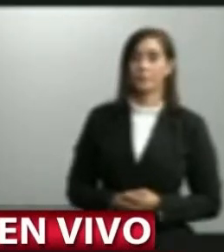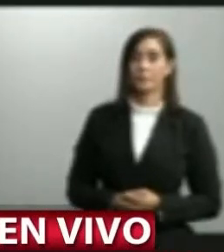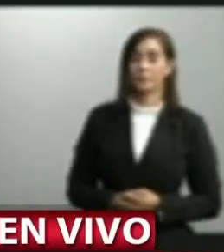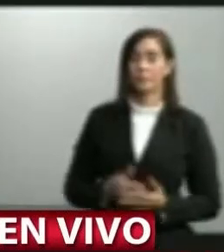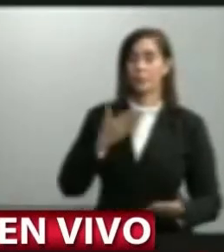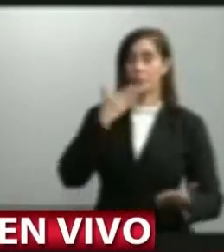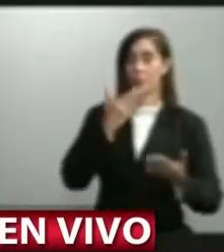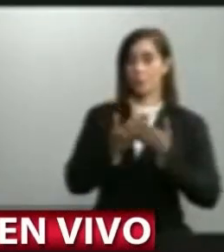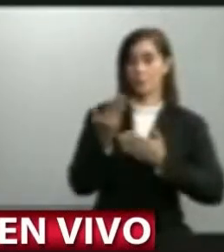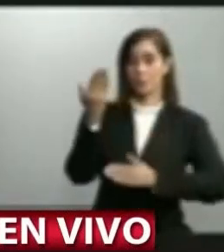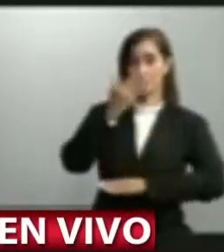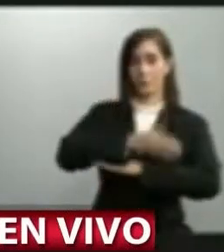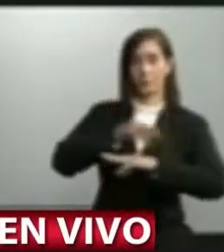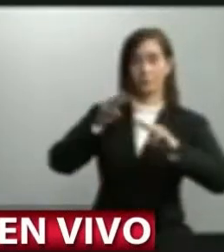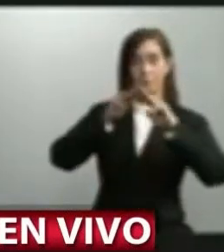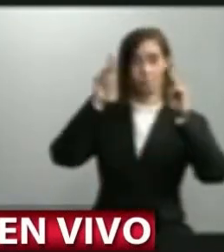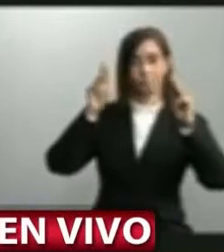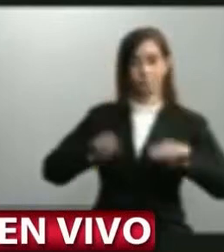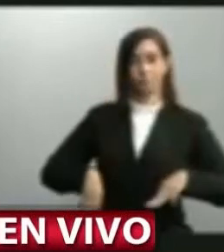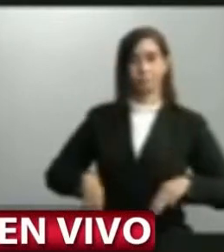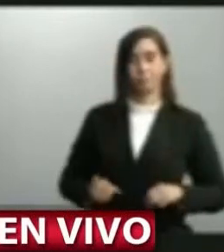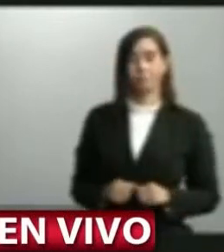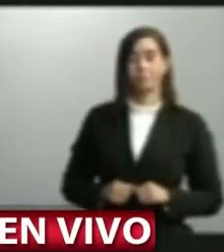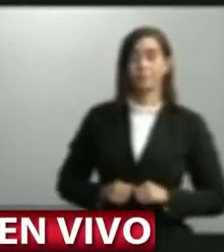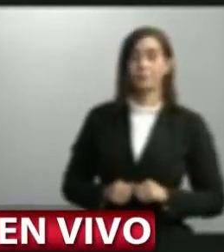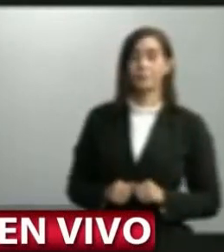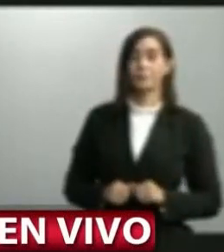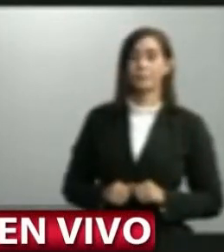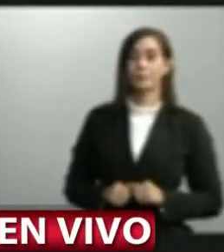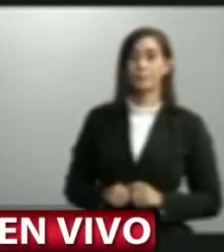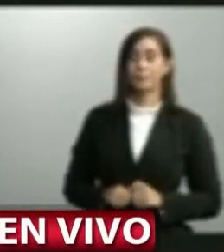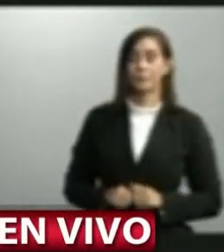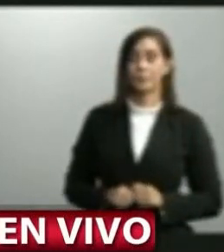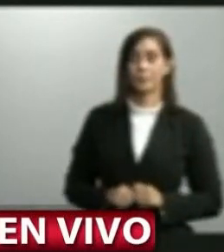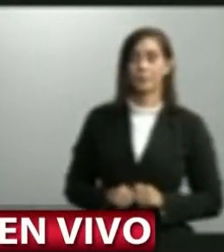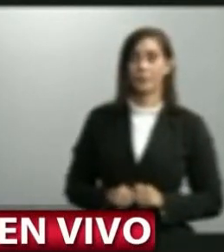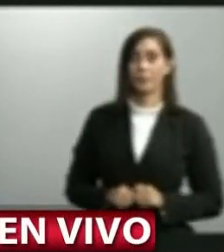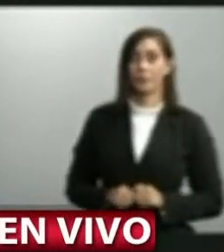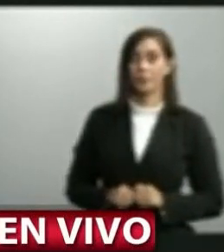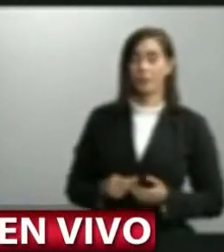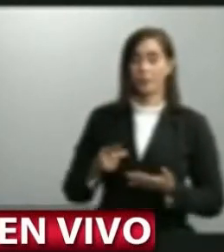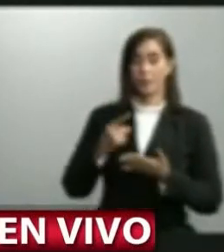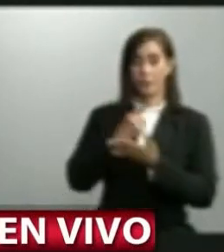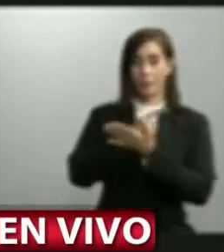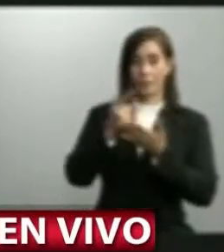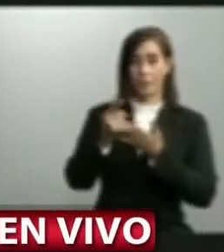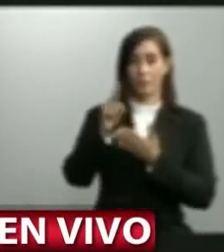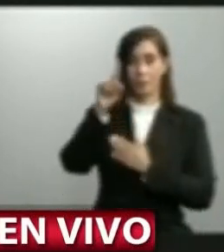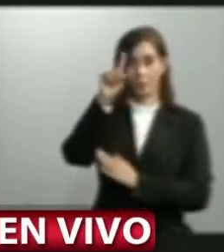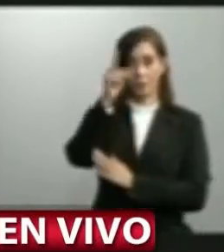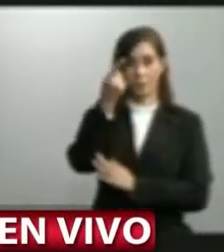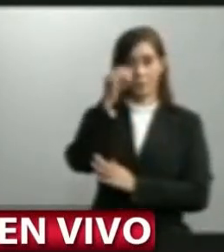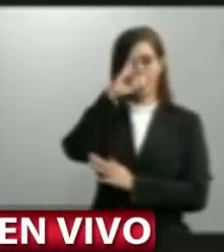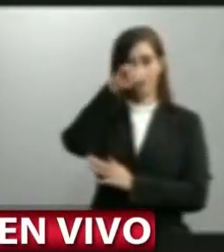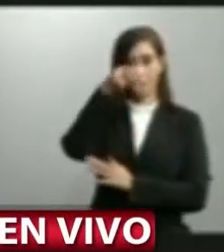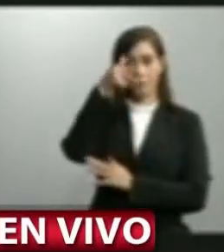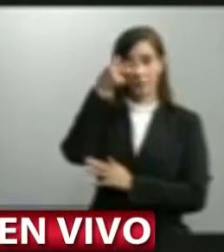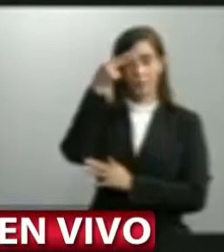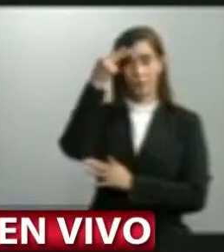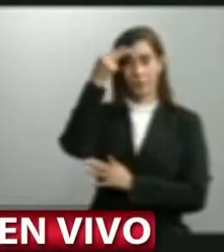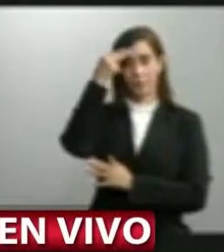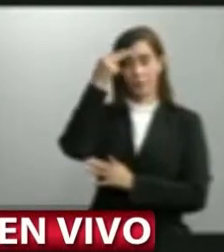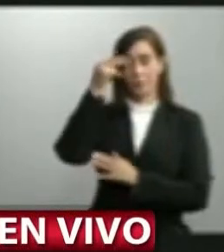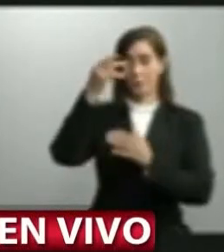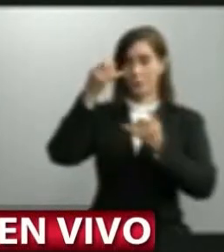Buenos días, ministro. Yulisa Álvarez, de Diario Libre. Como el próximo 1 de junio se vencerá el estado de emergencia declarado por el presidente